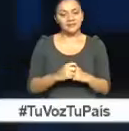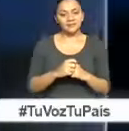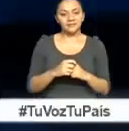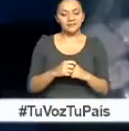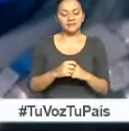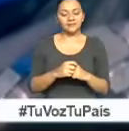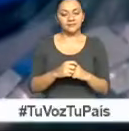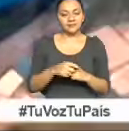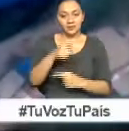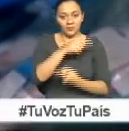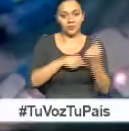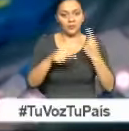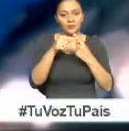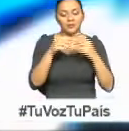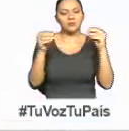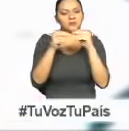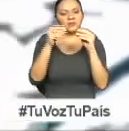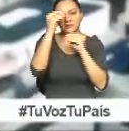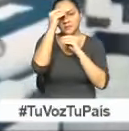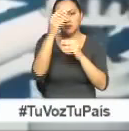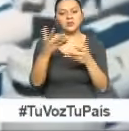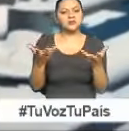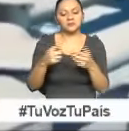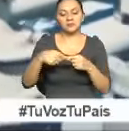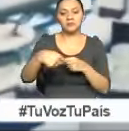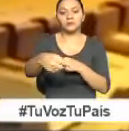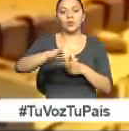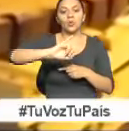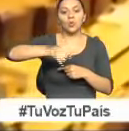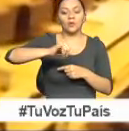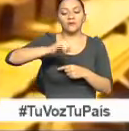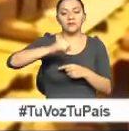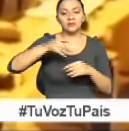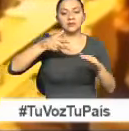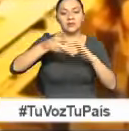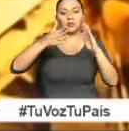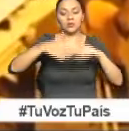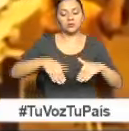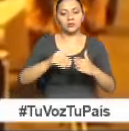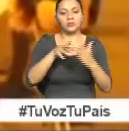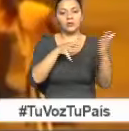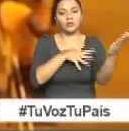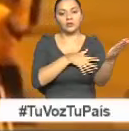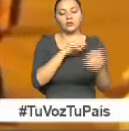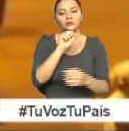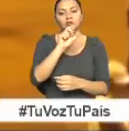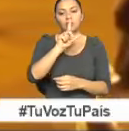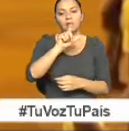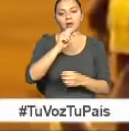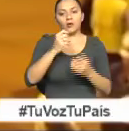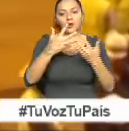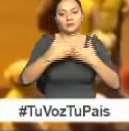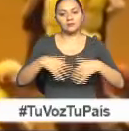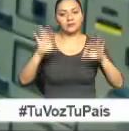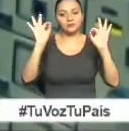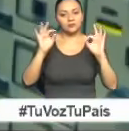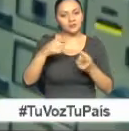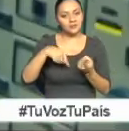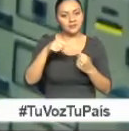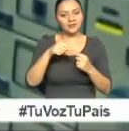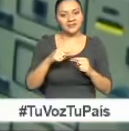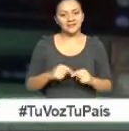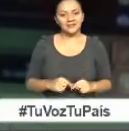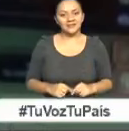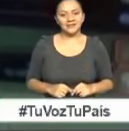aleje, pues, en breve. Este jueves se inaugura el megaproyecto de energía, la Central Sopladora. Regresamos.